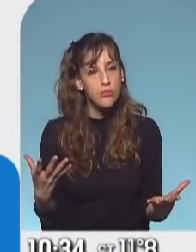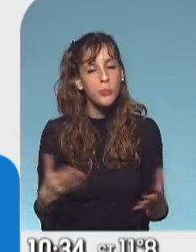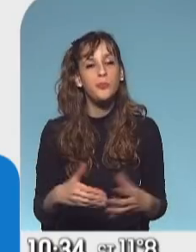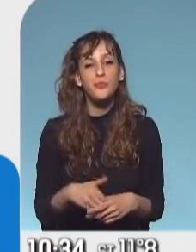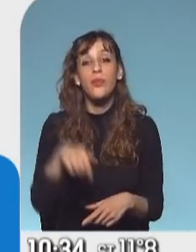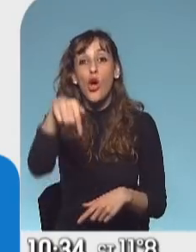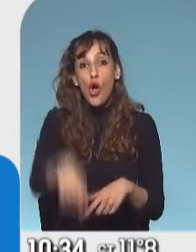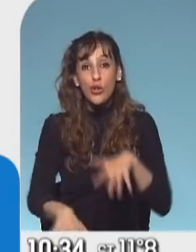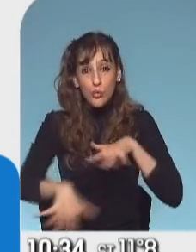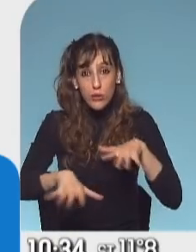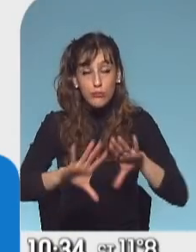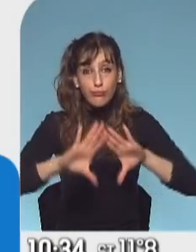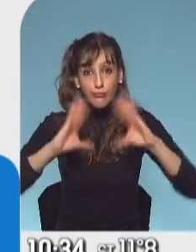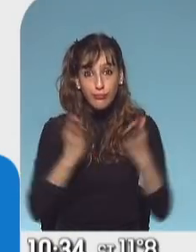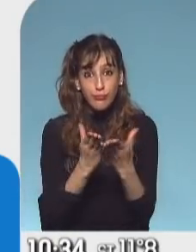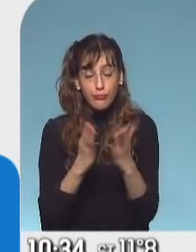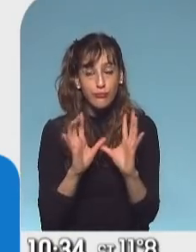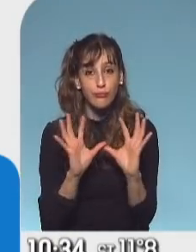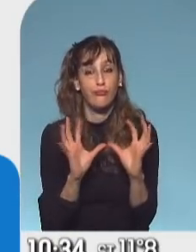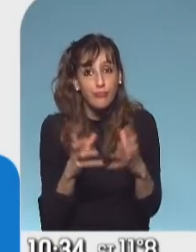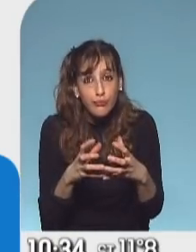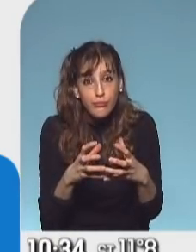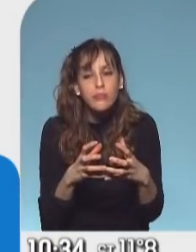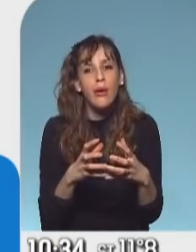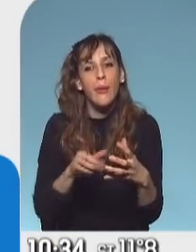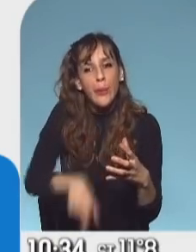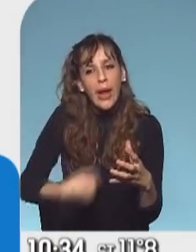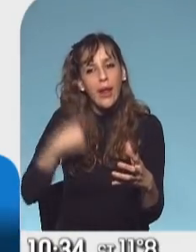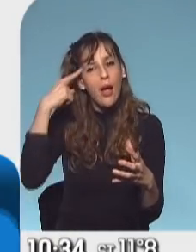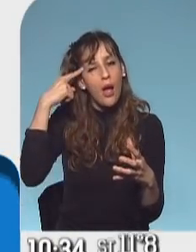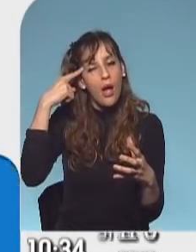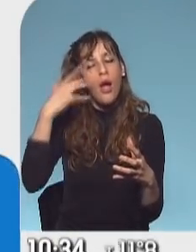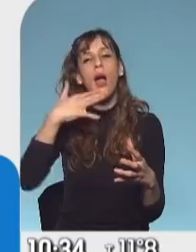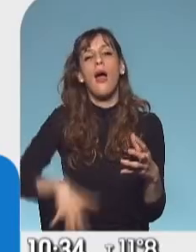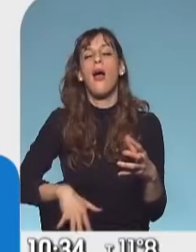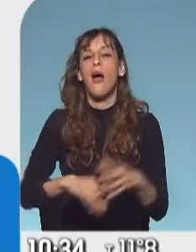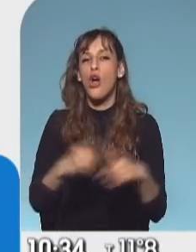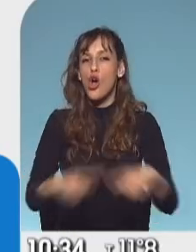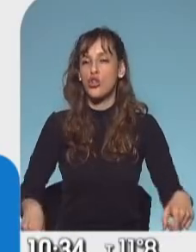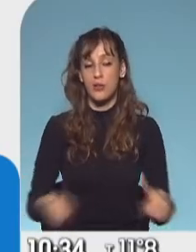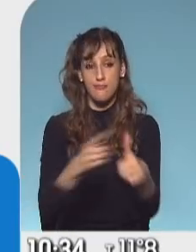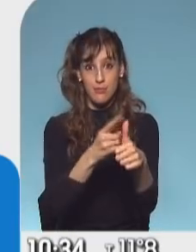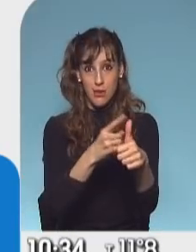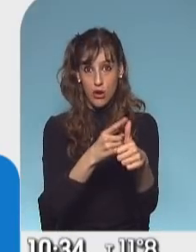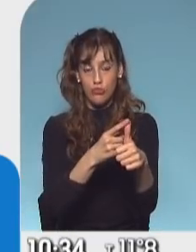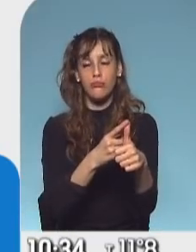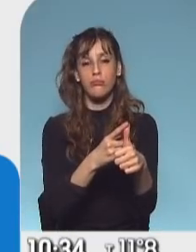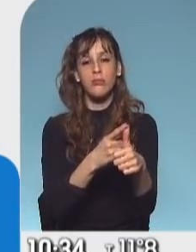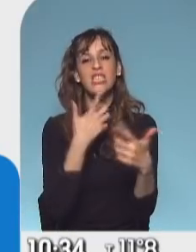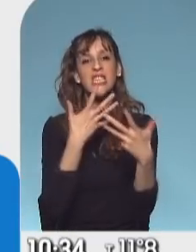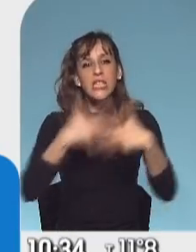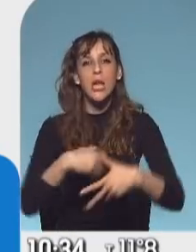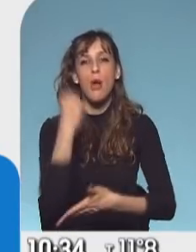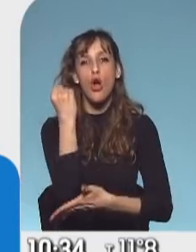La pandemia en el mundo también nos deja muchas reflexiones. La primera reflexión es que el sistema